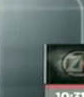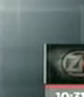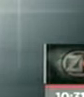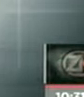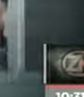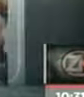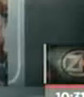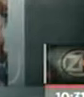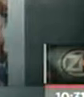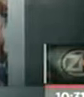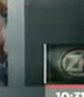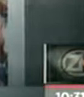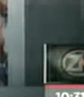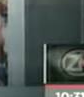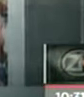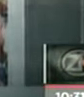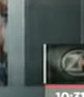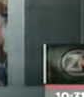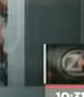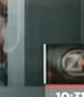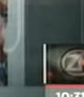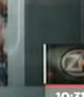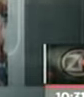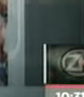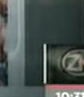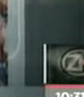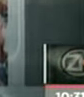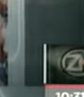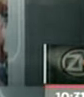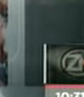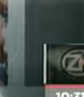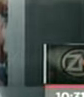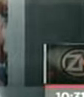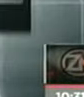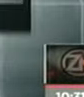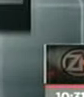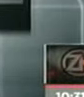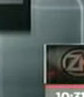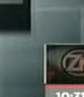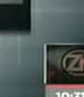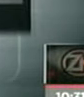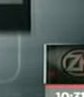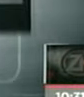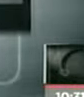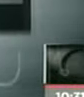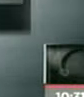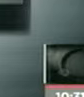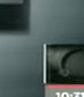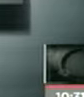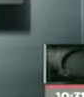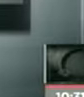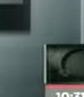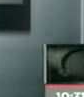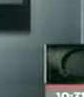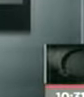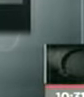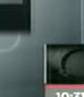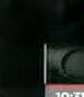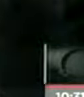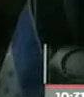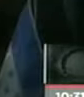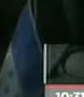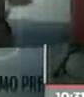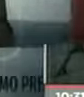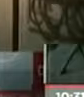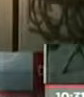internacional. Con la autoproclamación de Guaidó, se activa un concierto mediático y simbólico de deslegitimación del gobierno del